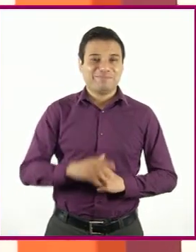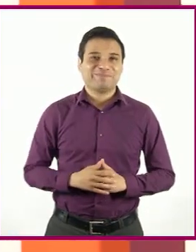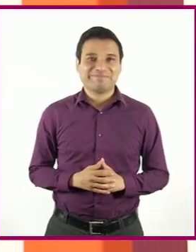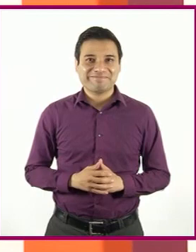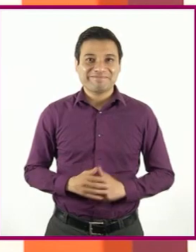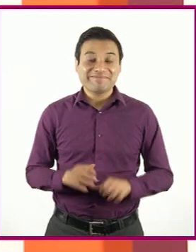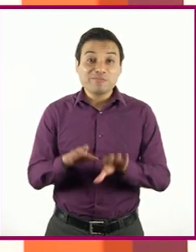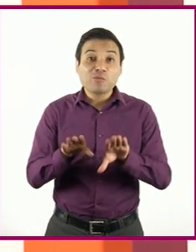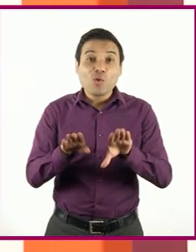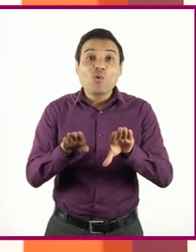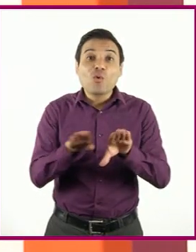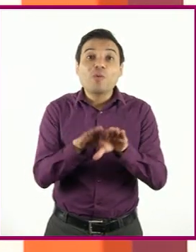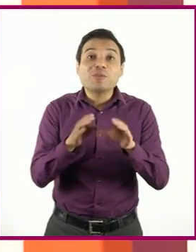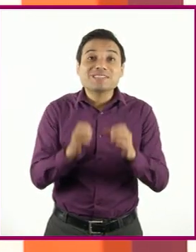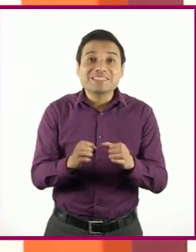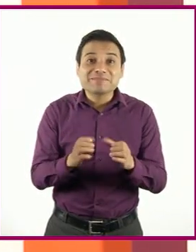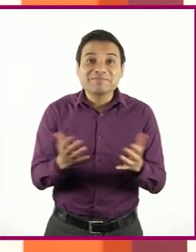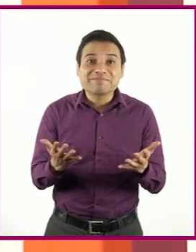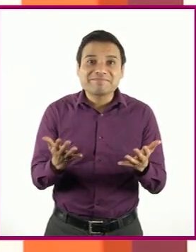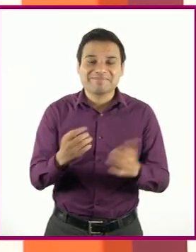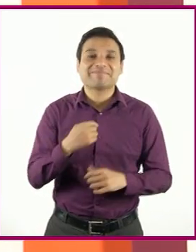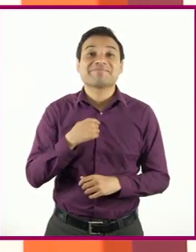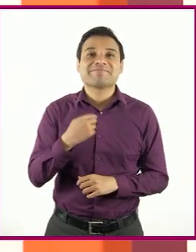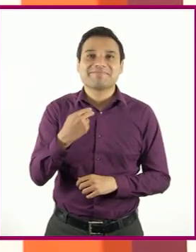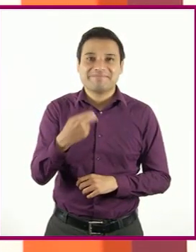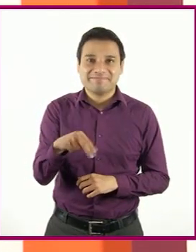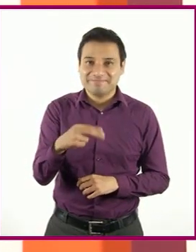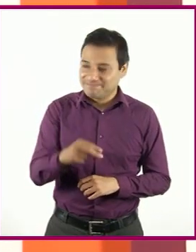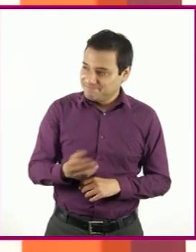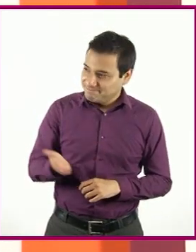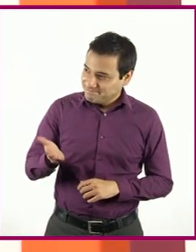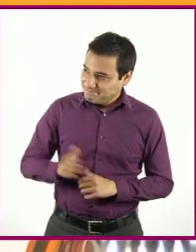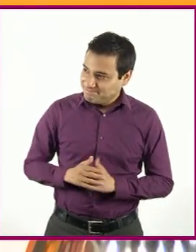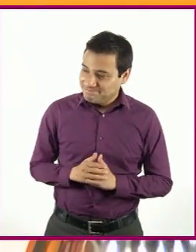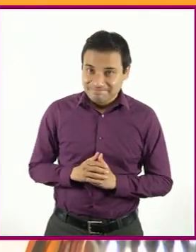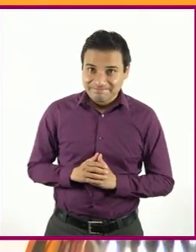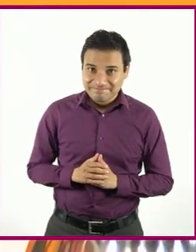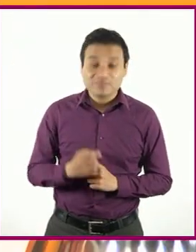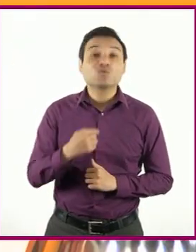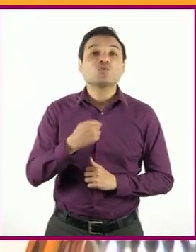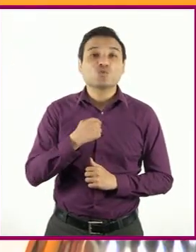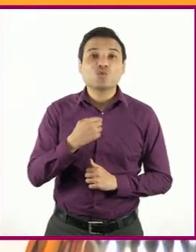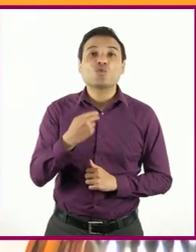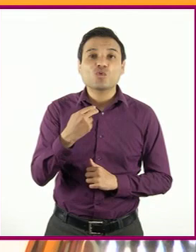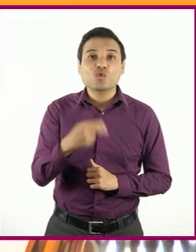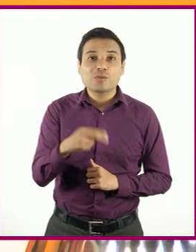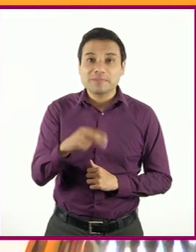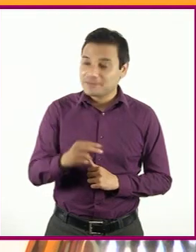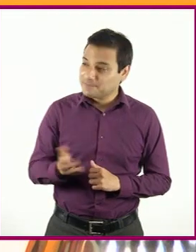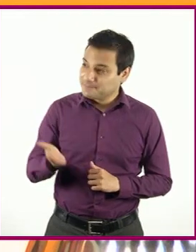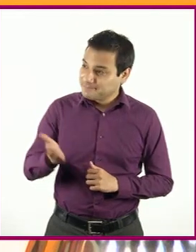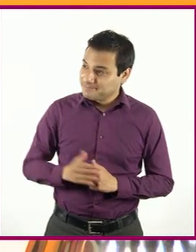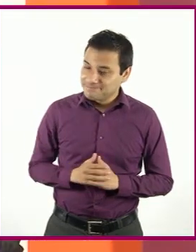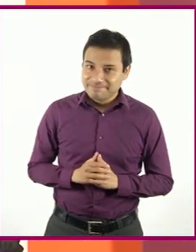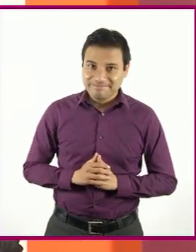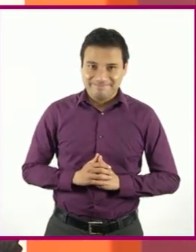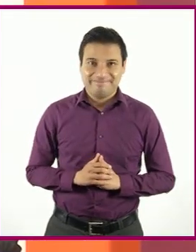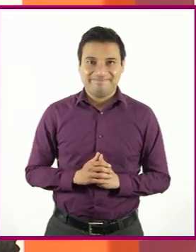¿Cómo están, alumnas y alumnos? Soy el profesor Roberto Luis Mecinas Reina. Y yo, la profesora Teresa Valencia